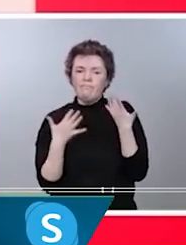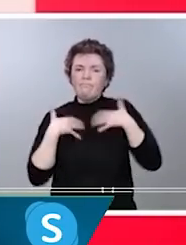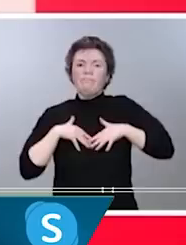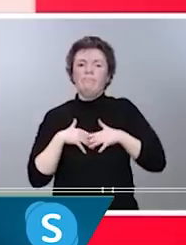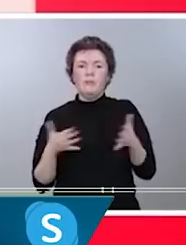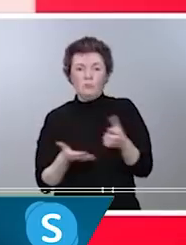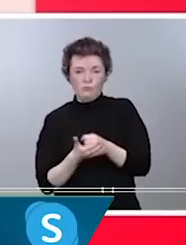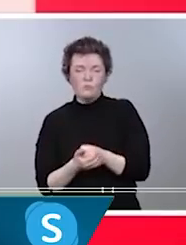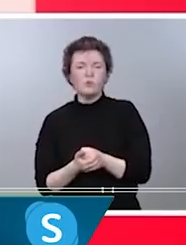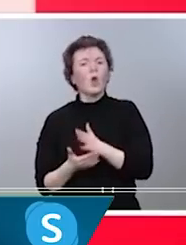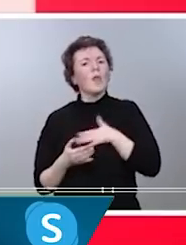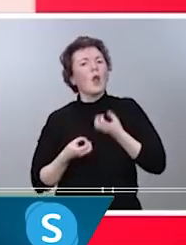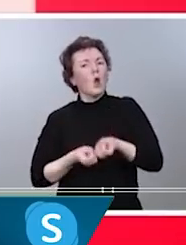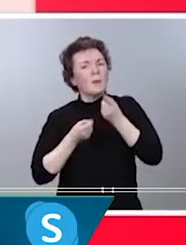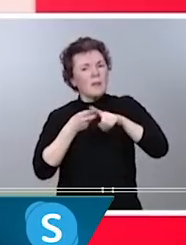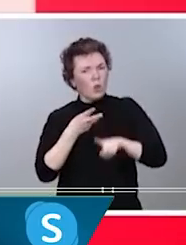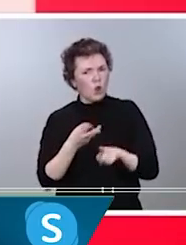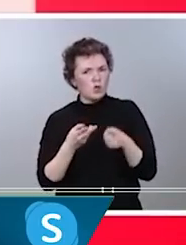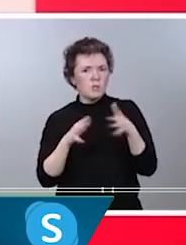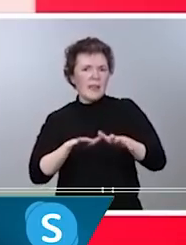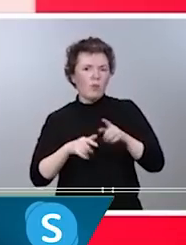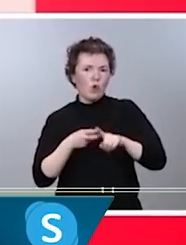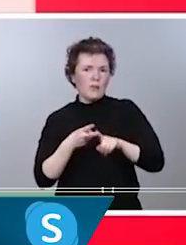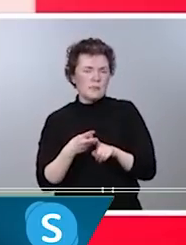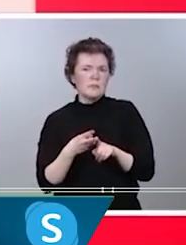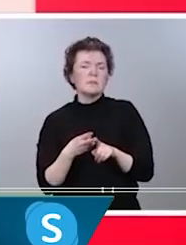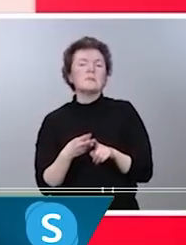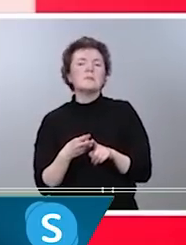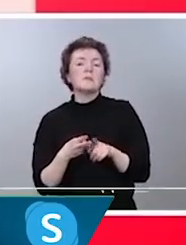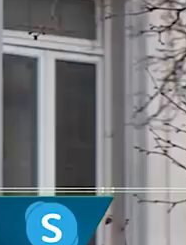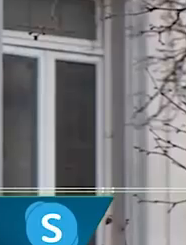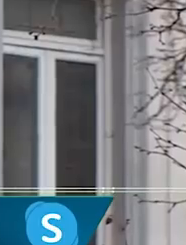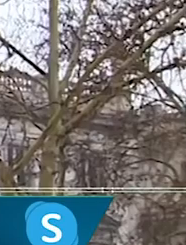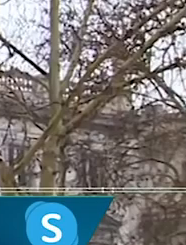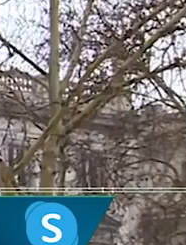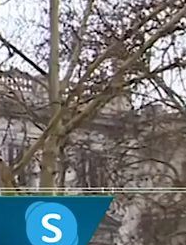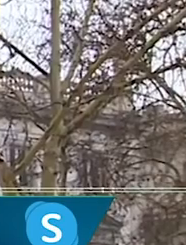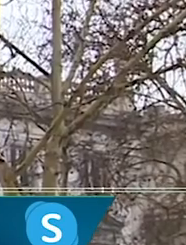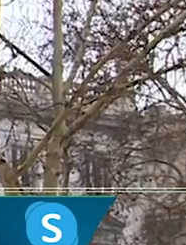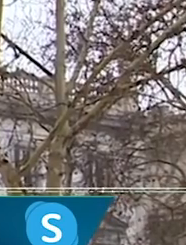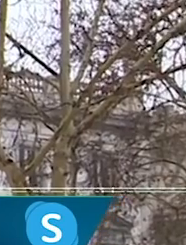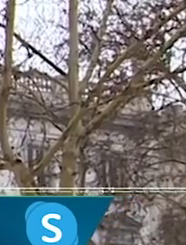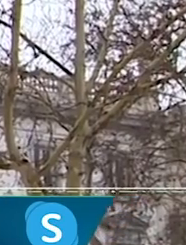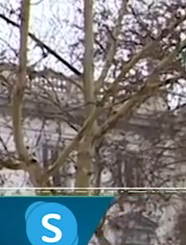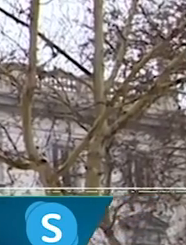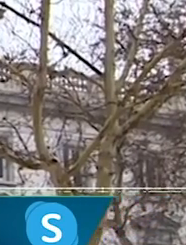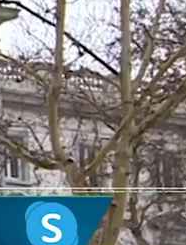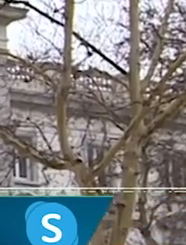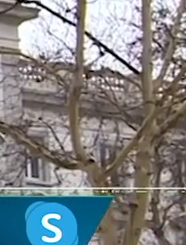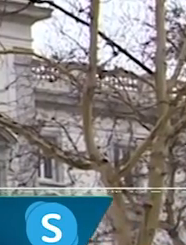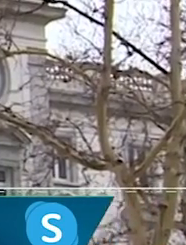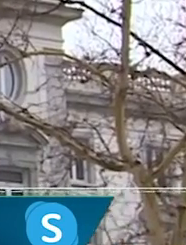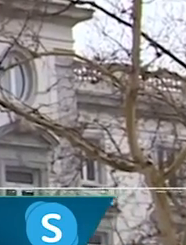posibles procesos que vayan a venir después. Porque no tengo la menor duda que después de Cataluña, si se lleva adelante y si sale adelante,